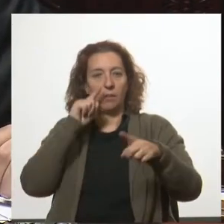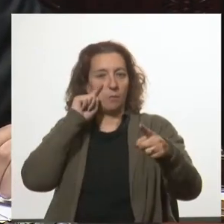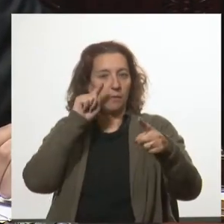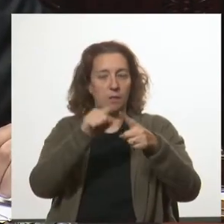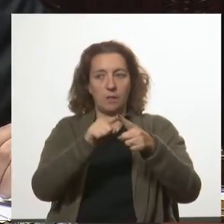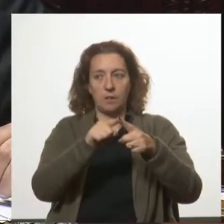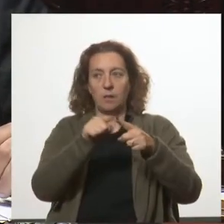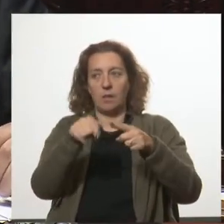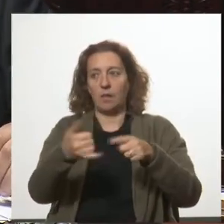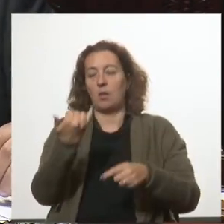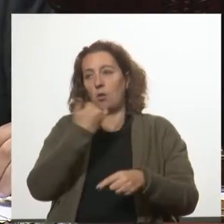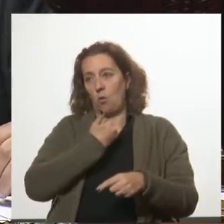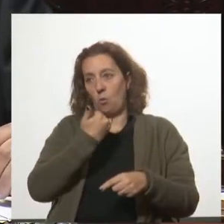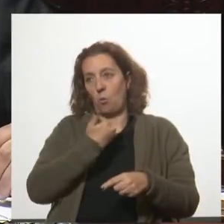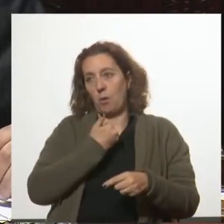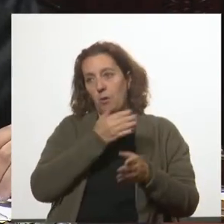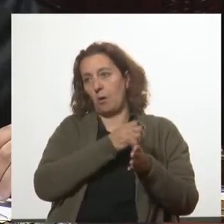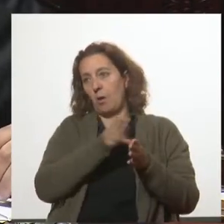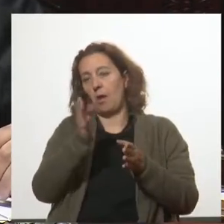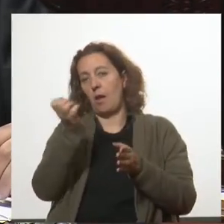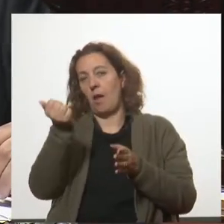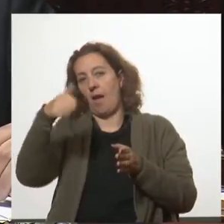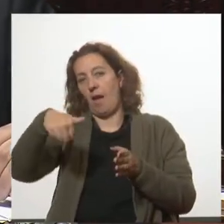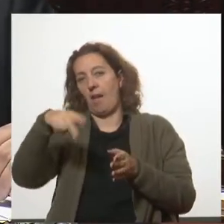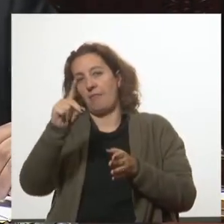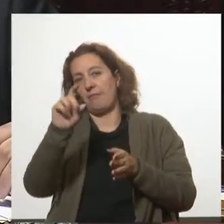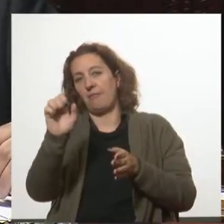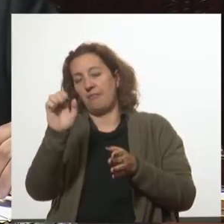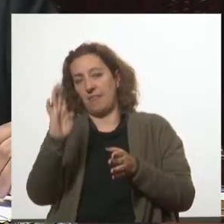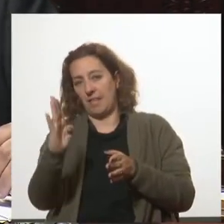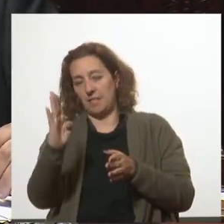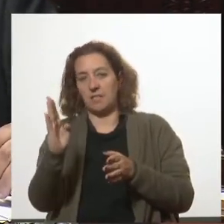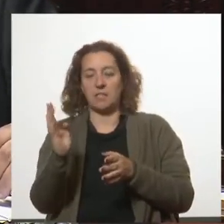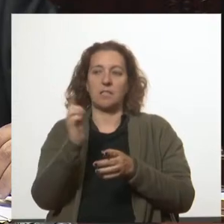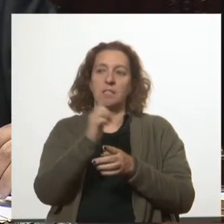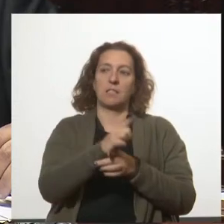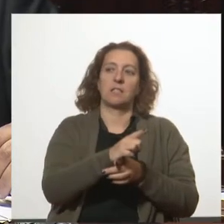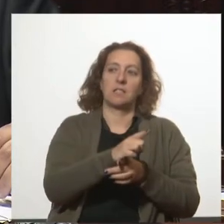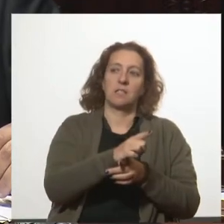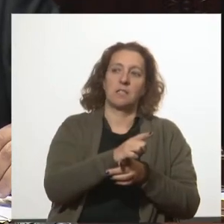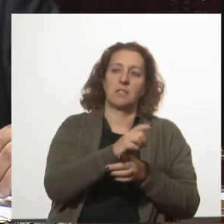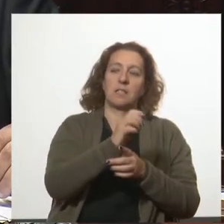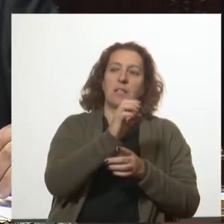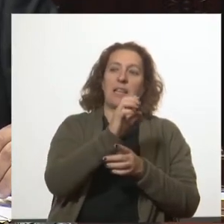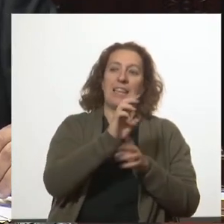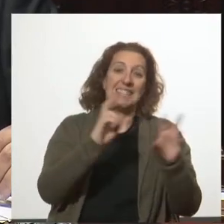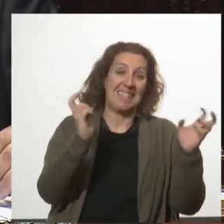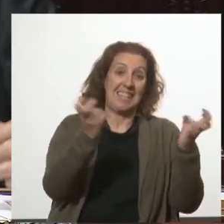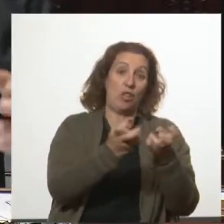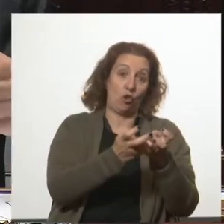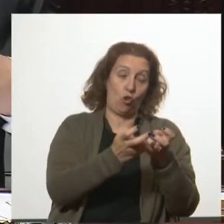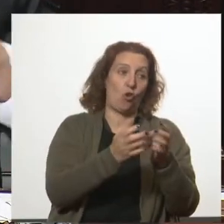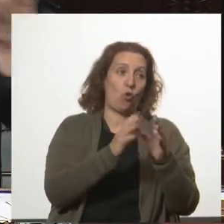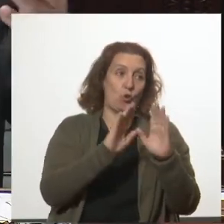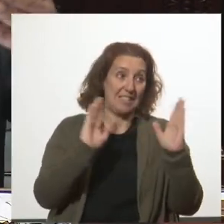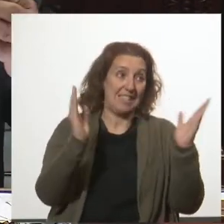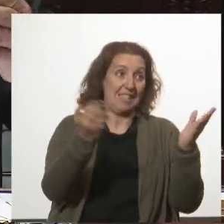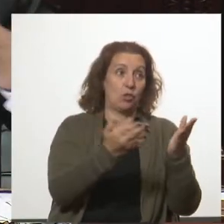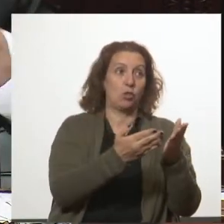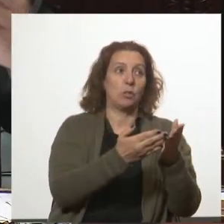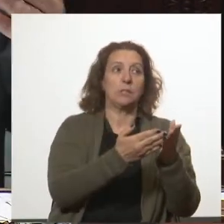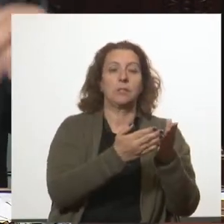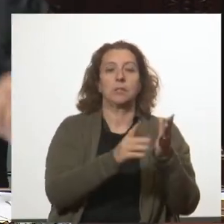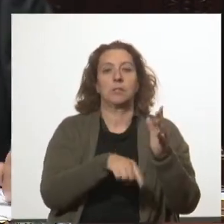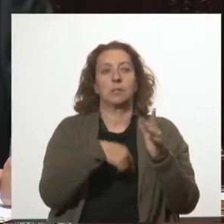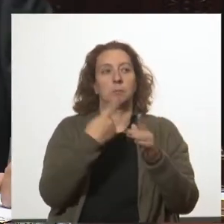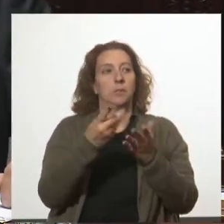la parte que tuvo destino andy es la parte que tuvo destino al cilindro municipal o sea y